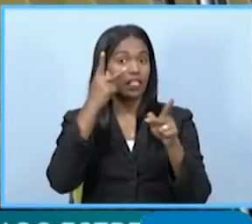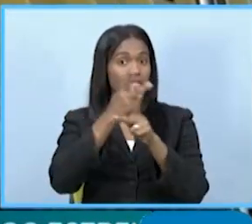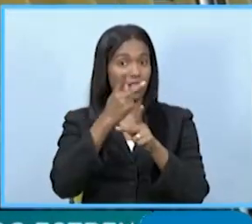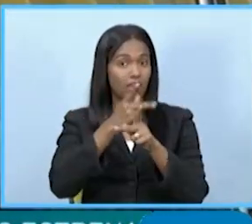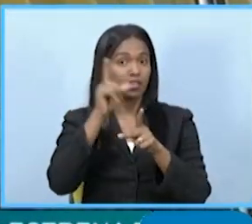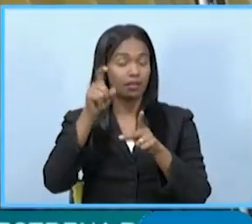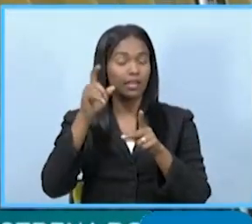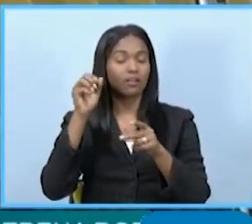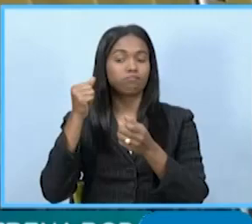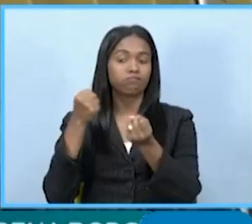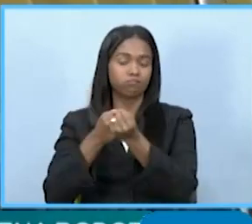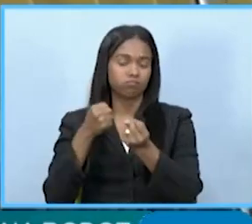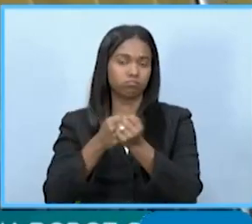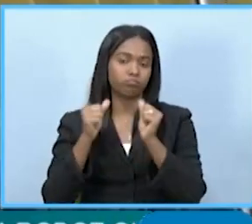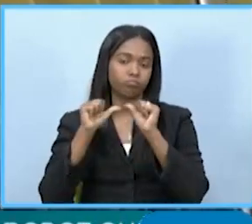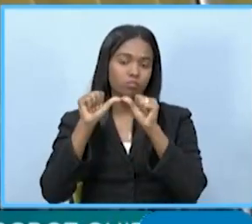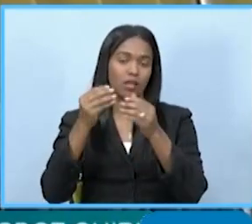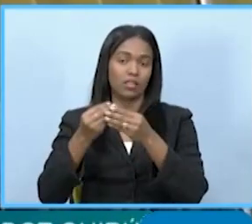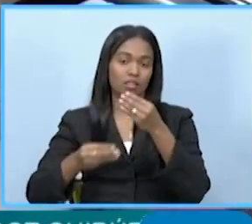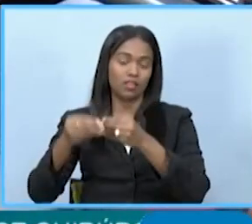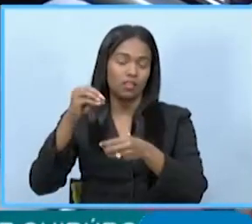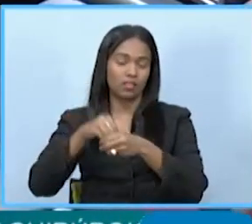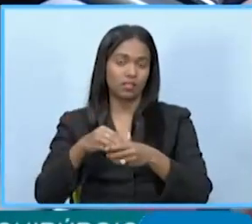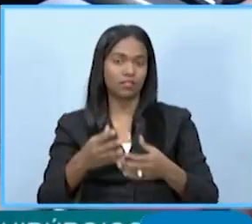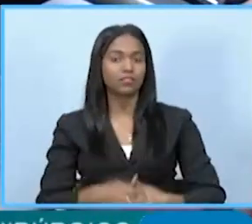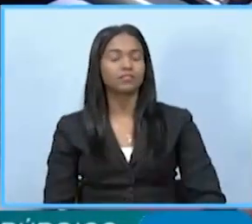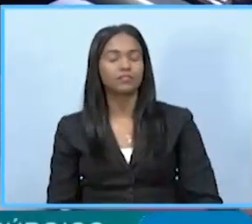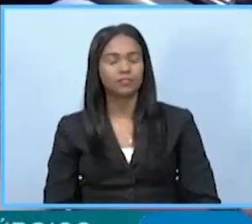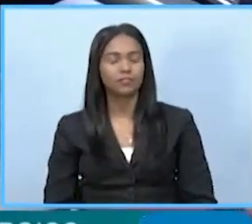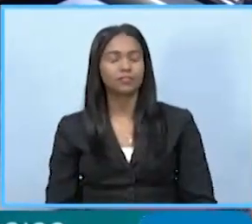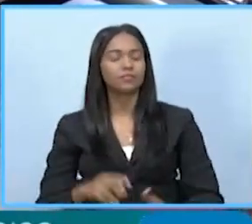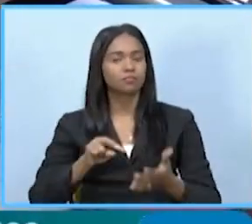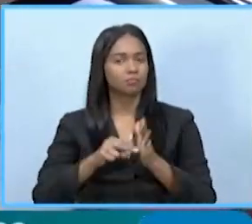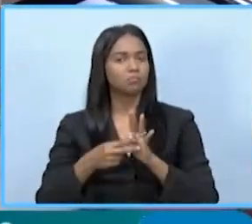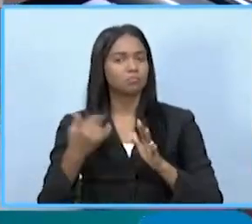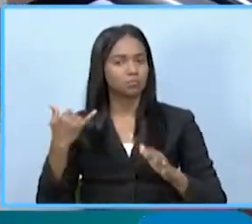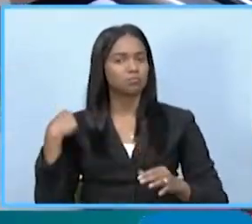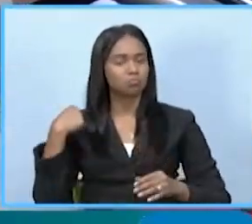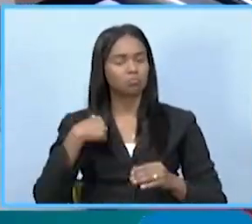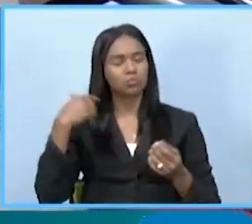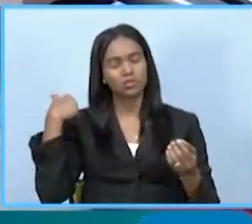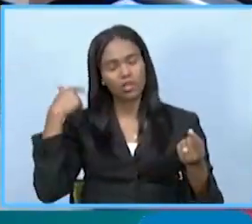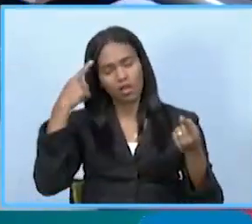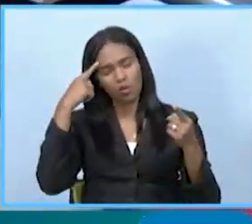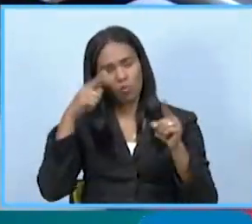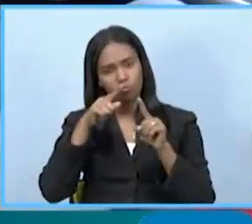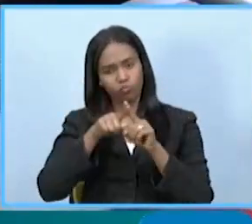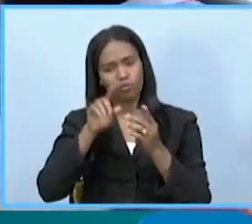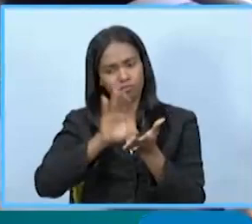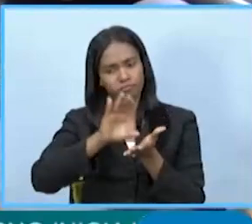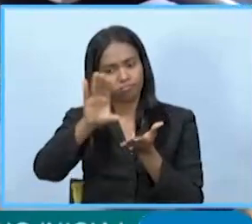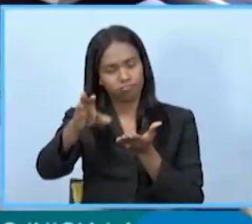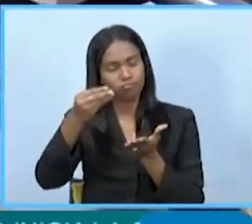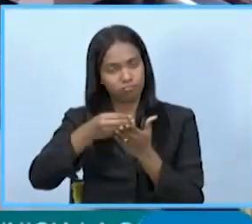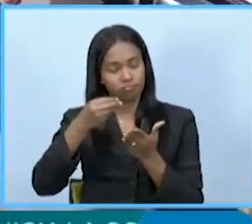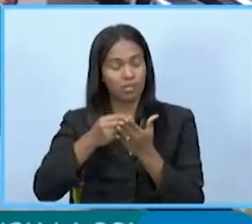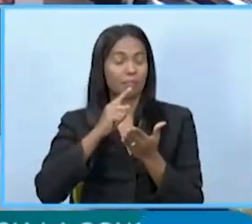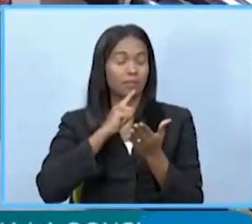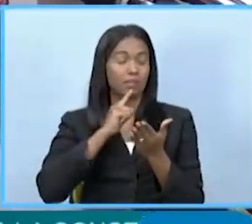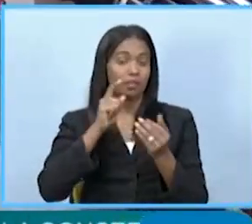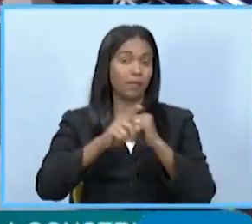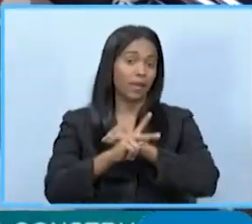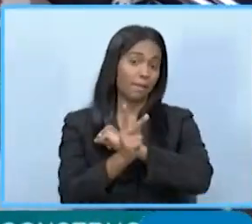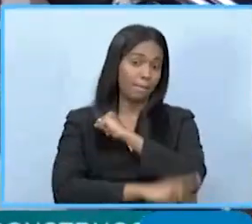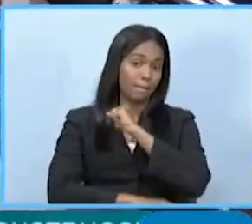debe garantizar en materia presupuestaria. Así que nosotros estamos de acuerdo que se entregue el monto, obviamente que se fiscalice